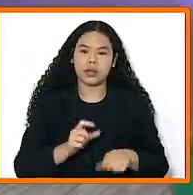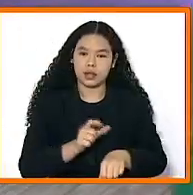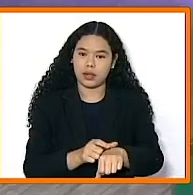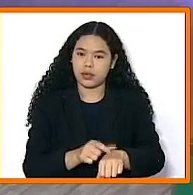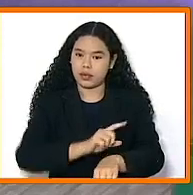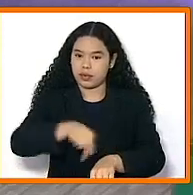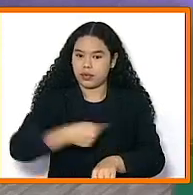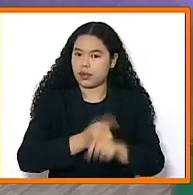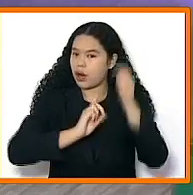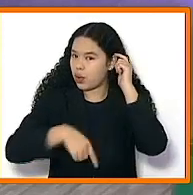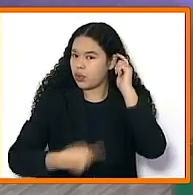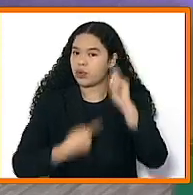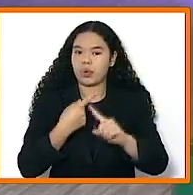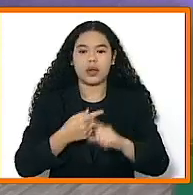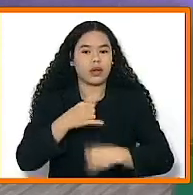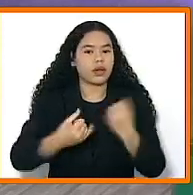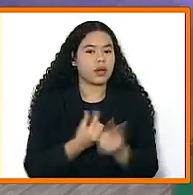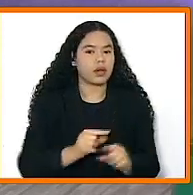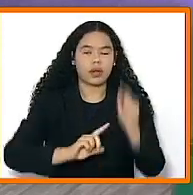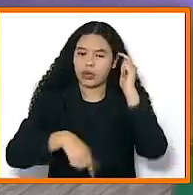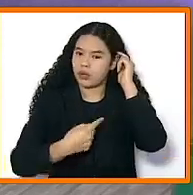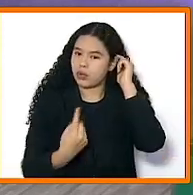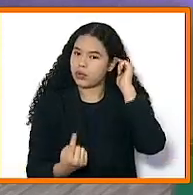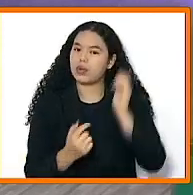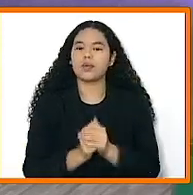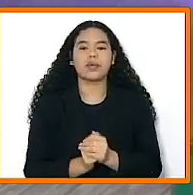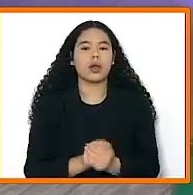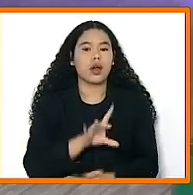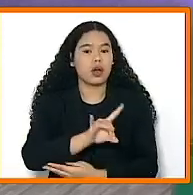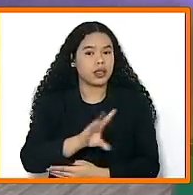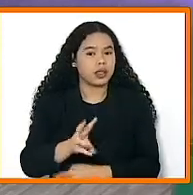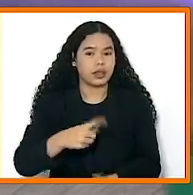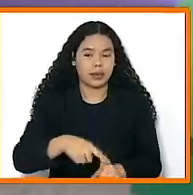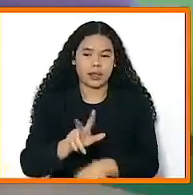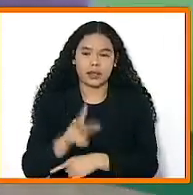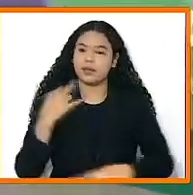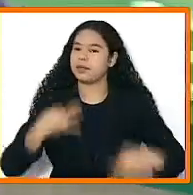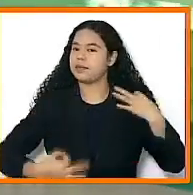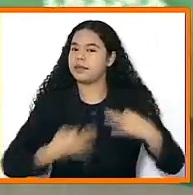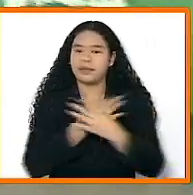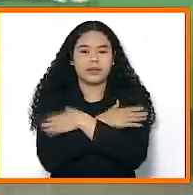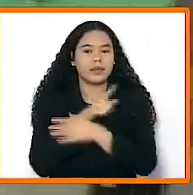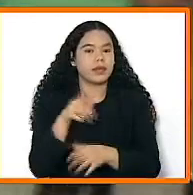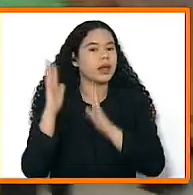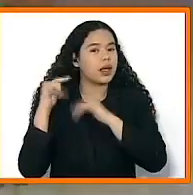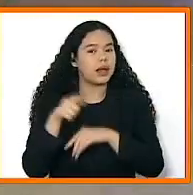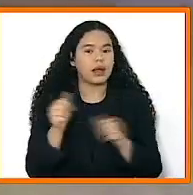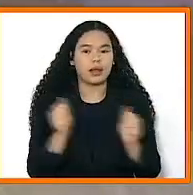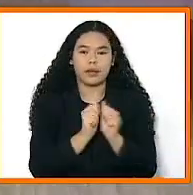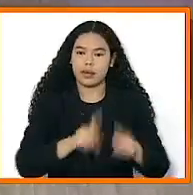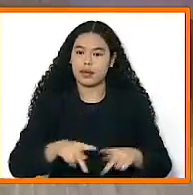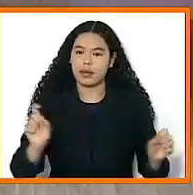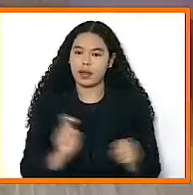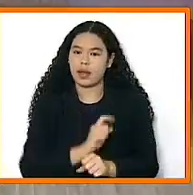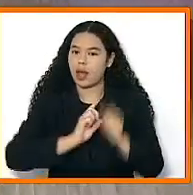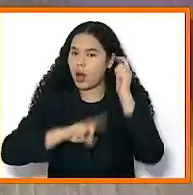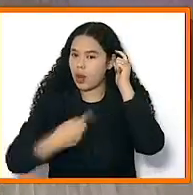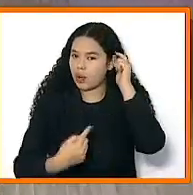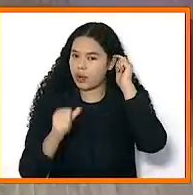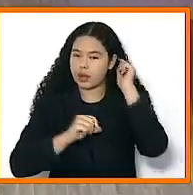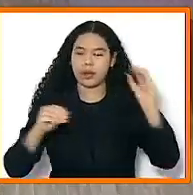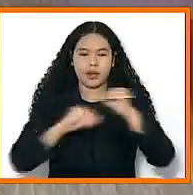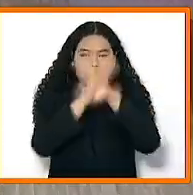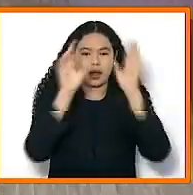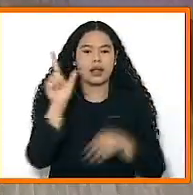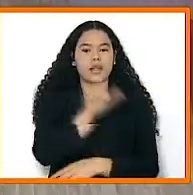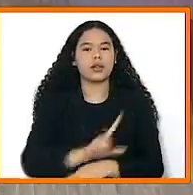jugada gratis, para más 1, 86 más 3. Muchas felicidades. Esperamos que seas parte de nuestros afortunados ganadores para esta mañana de lunes,